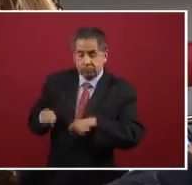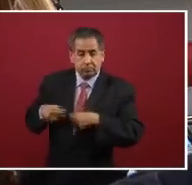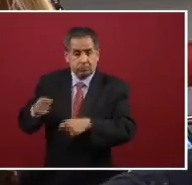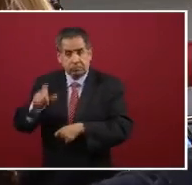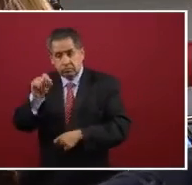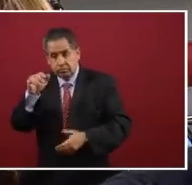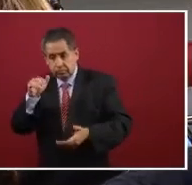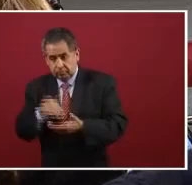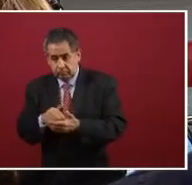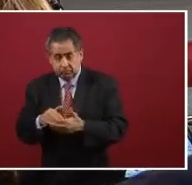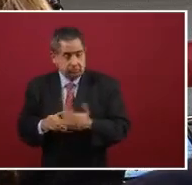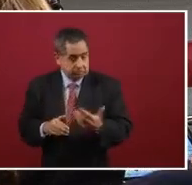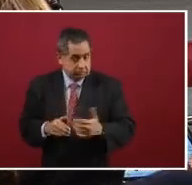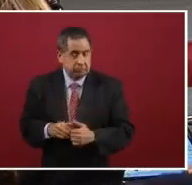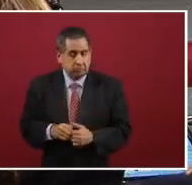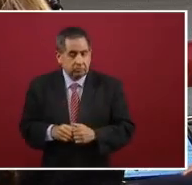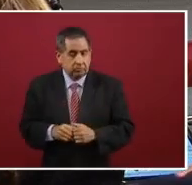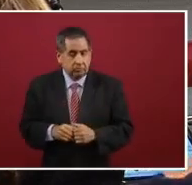están